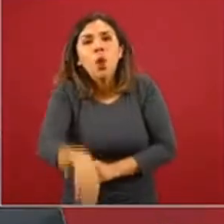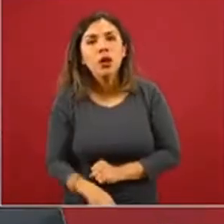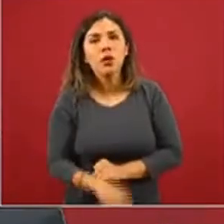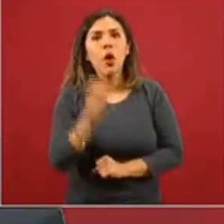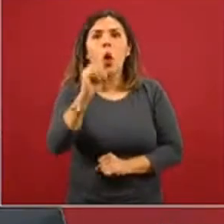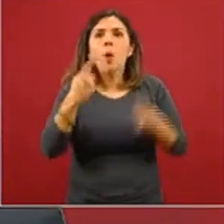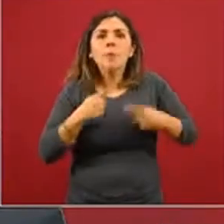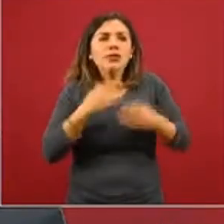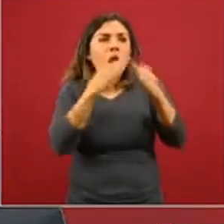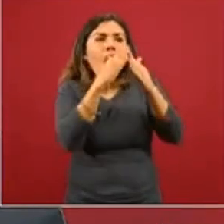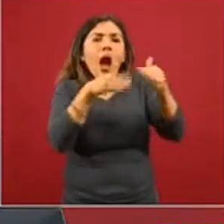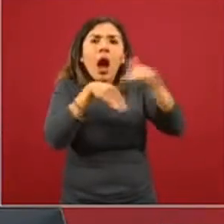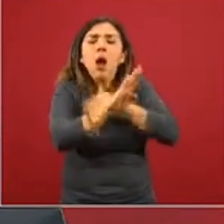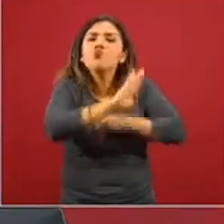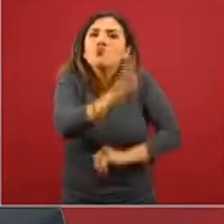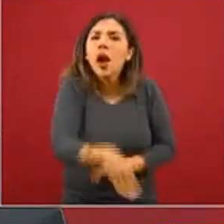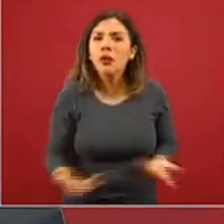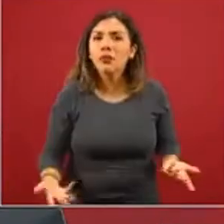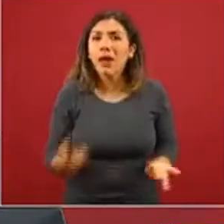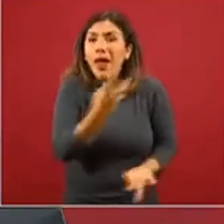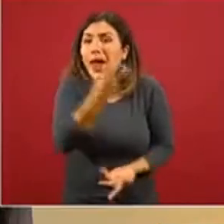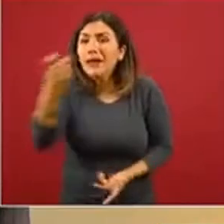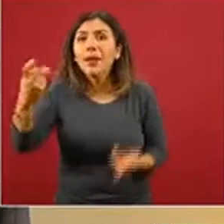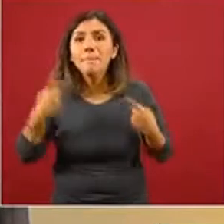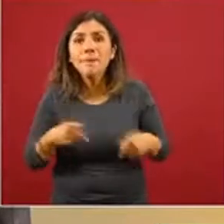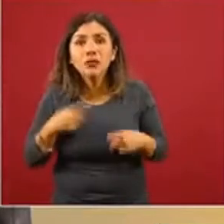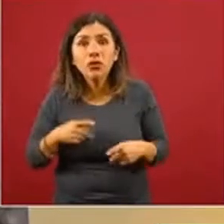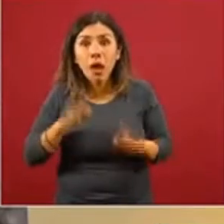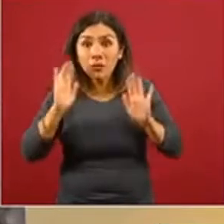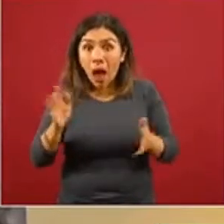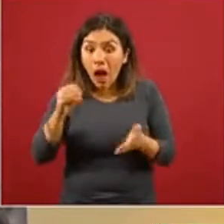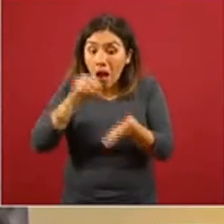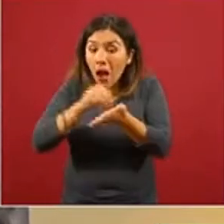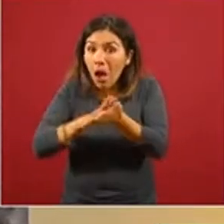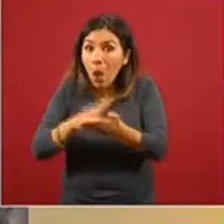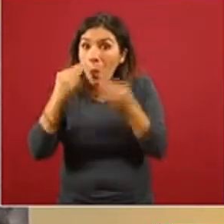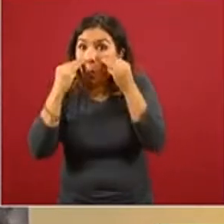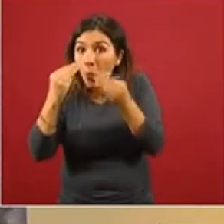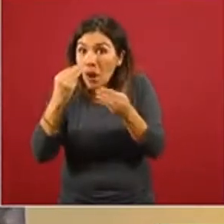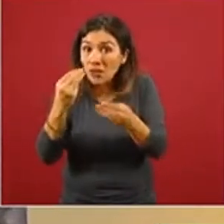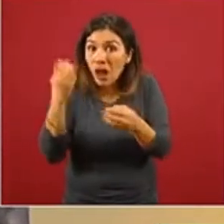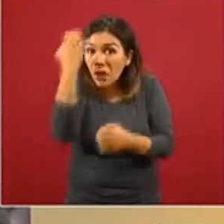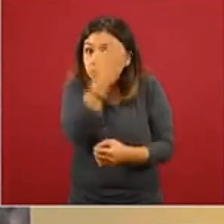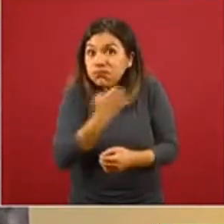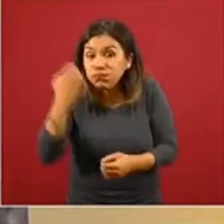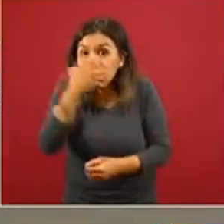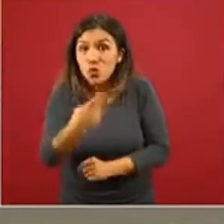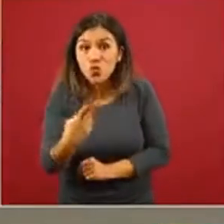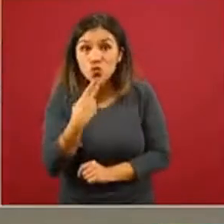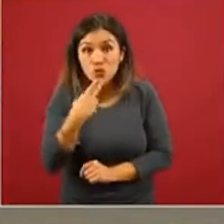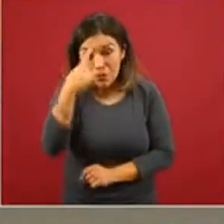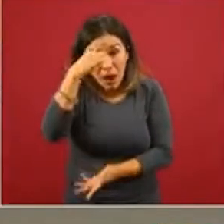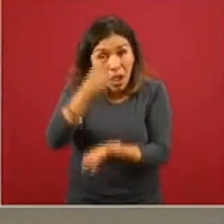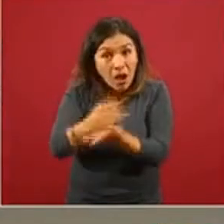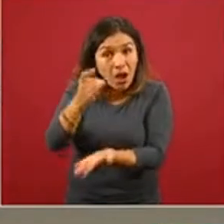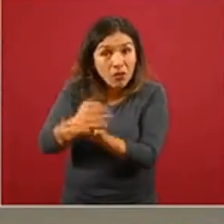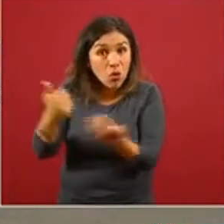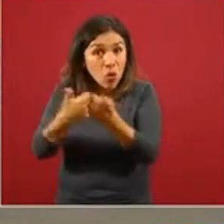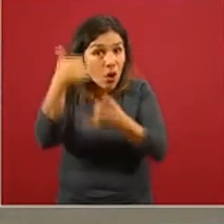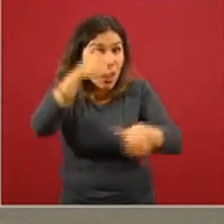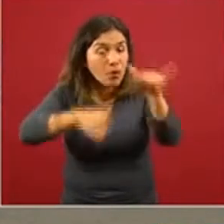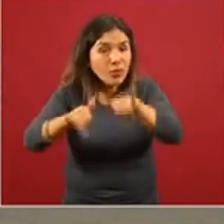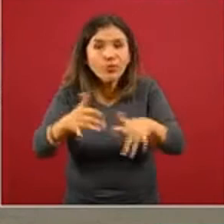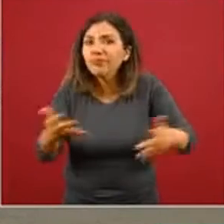su casa. Y a todas estas personas no se les pudo tomar una muestra útil para diagnóstico por